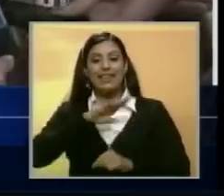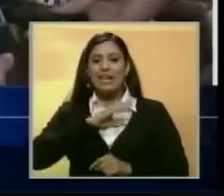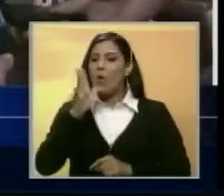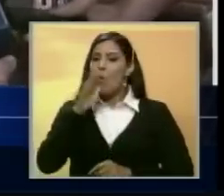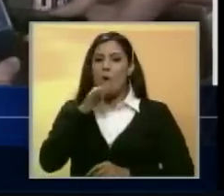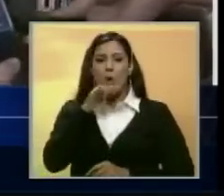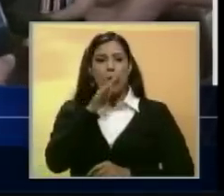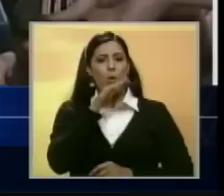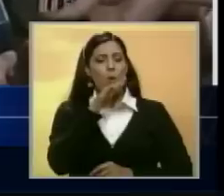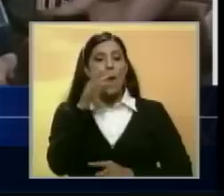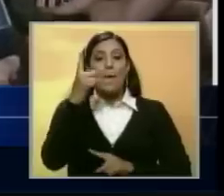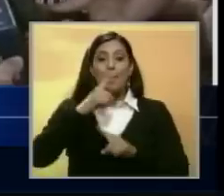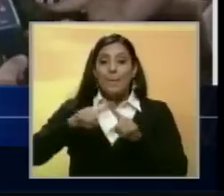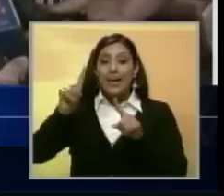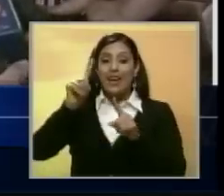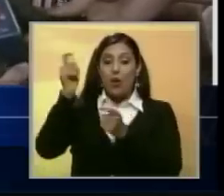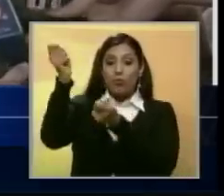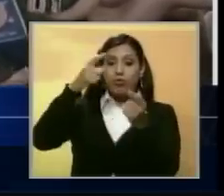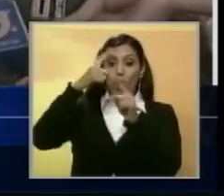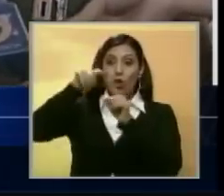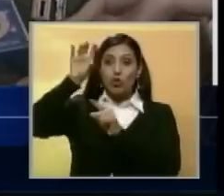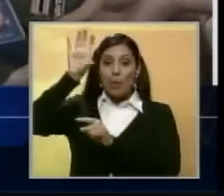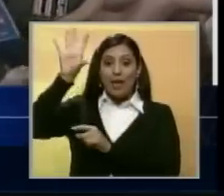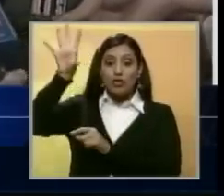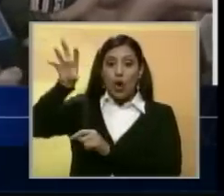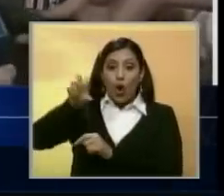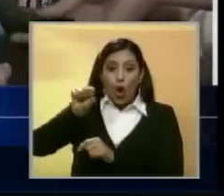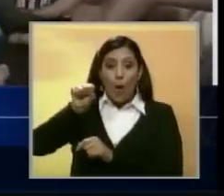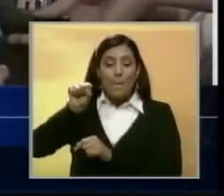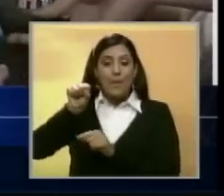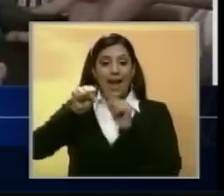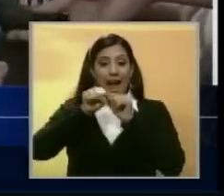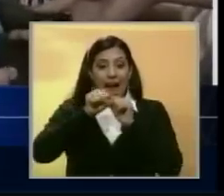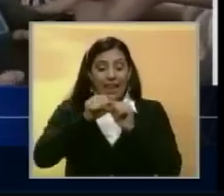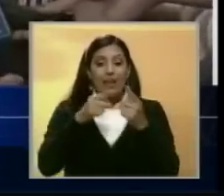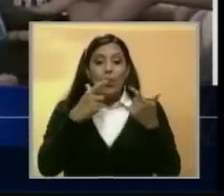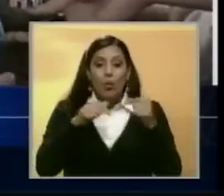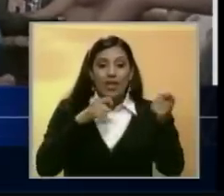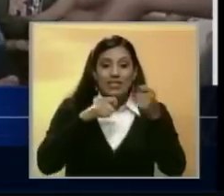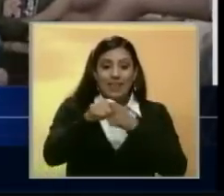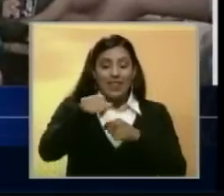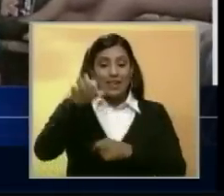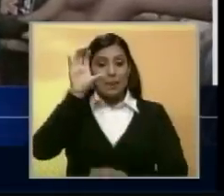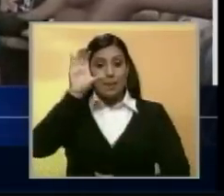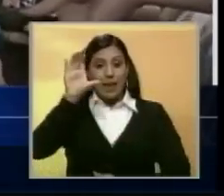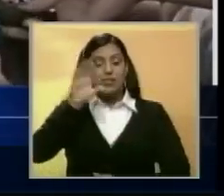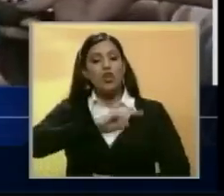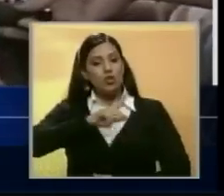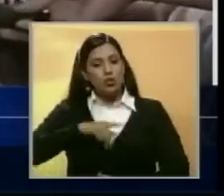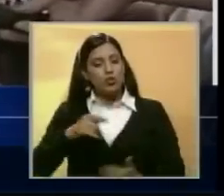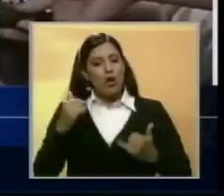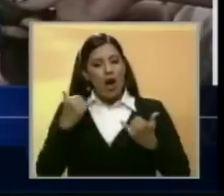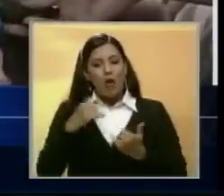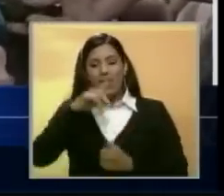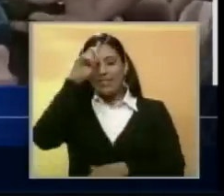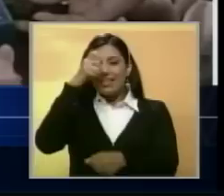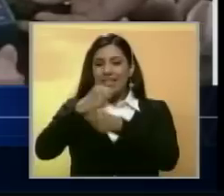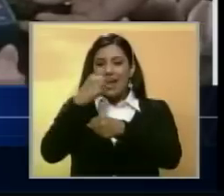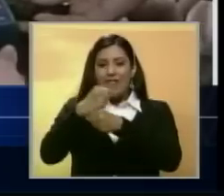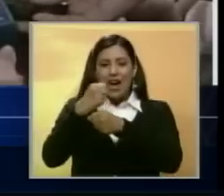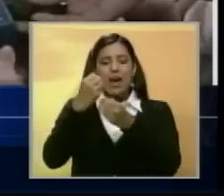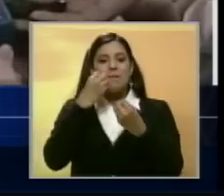escasas, pero que con esta importación que está llegando, con el incentivo a la producción nacional, bueno, nosotros estamos trabajando